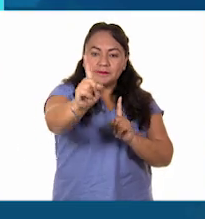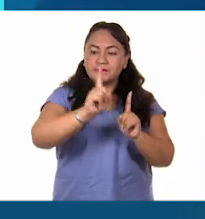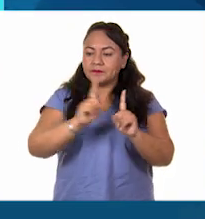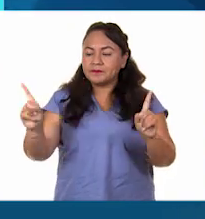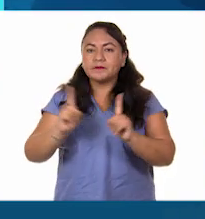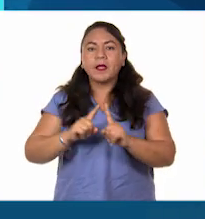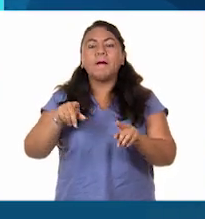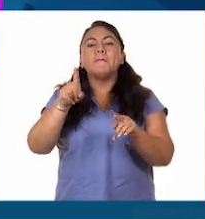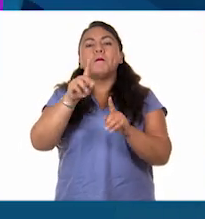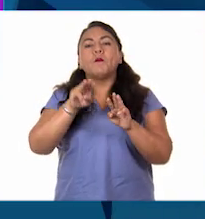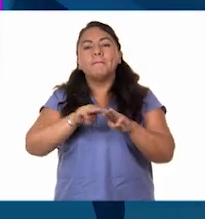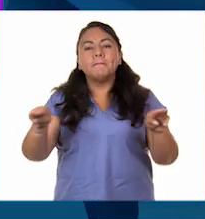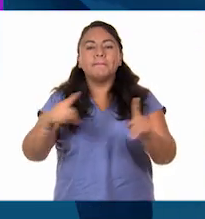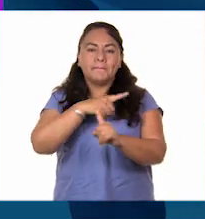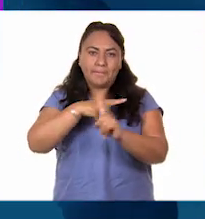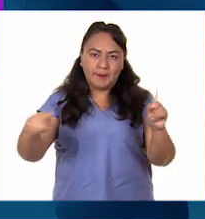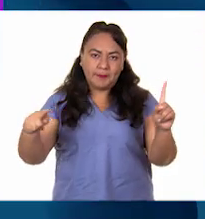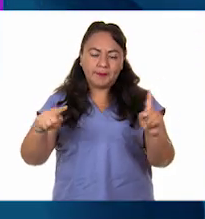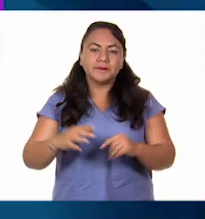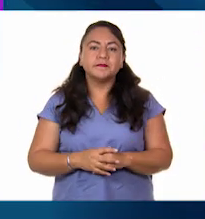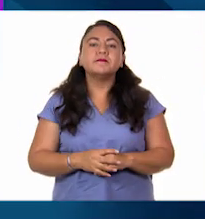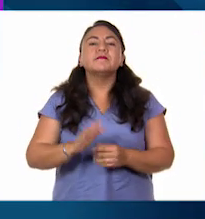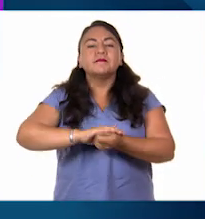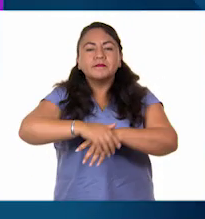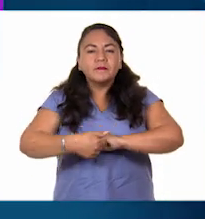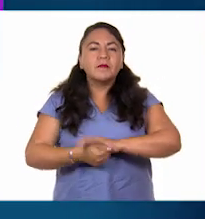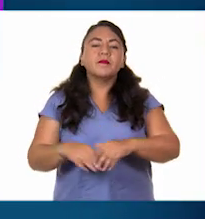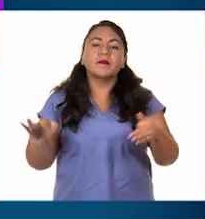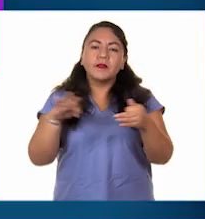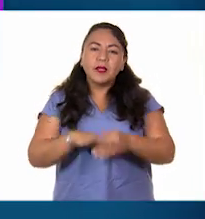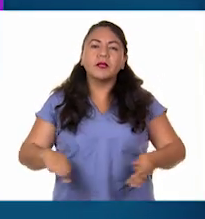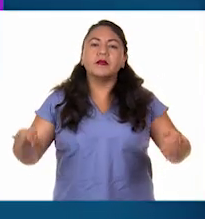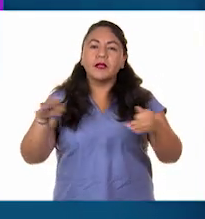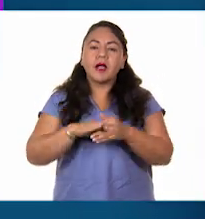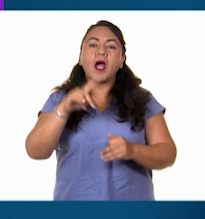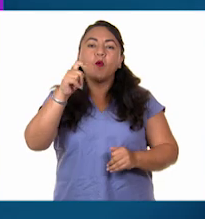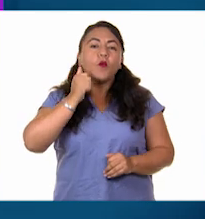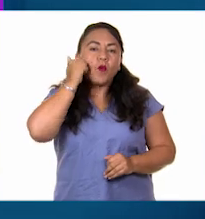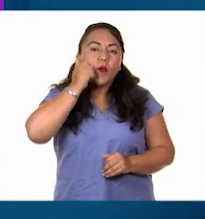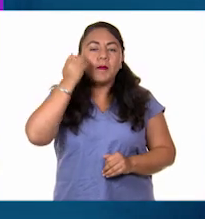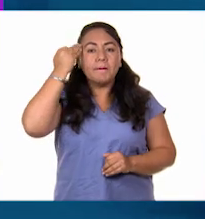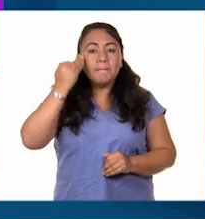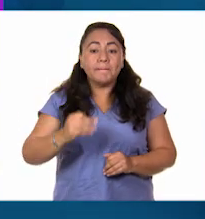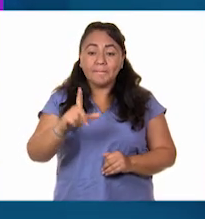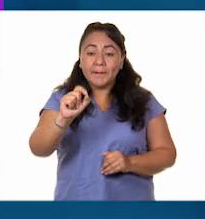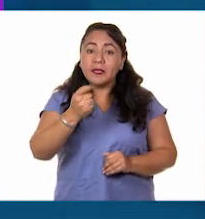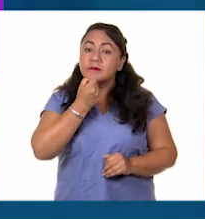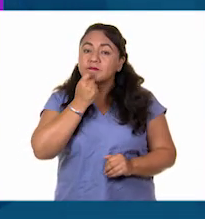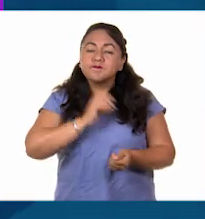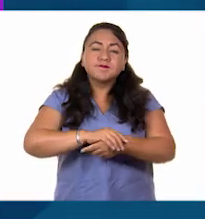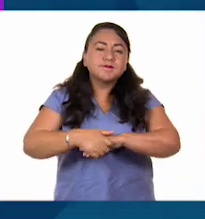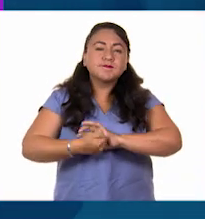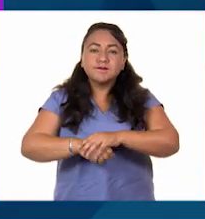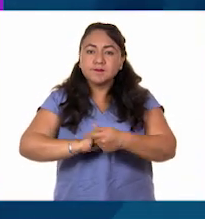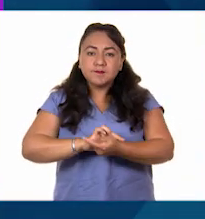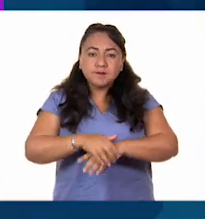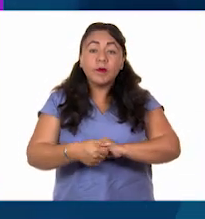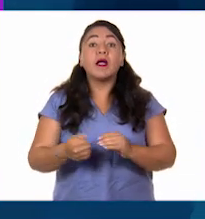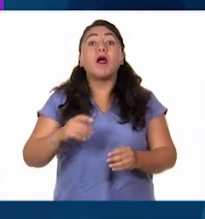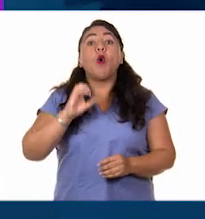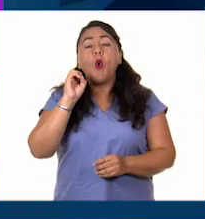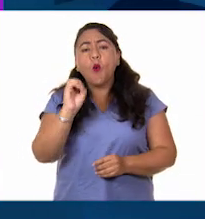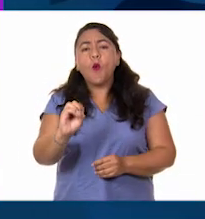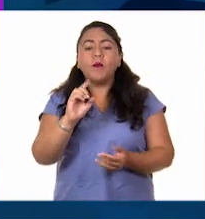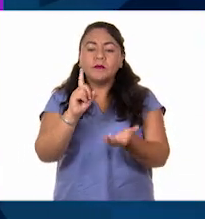1,5 metros entre tú y los demás. Lávate las manos muy seguido con agua y jabón por lo menos durante 20 segundos o